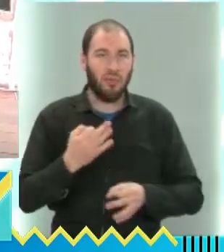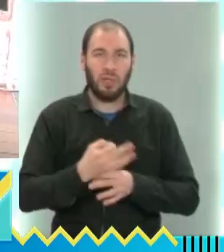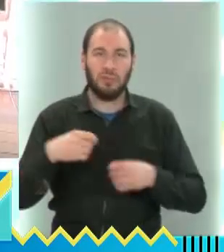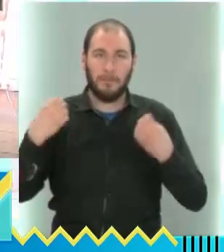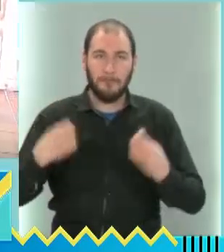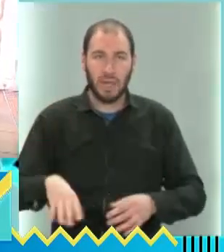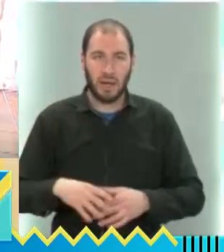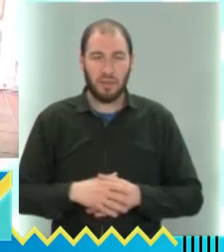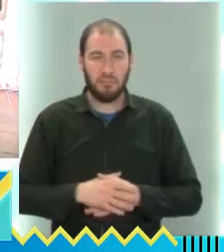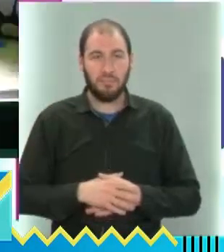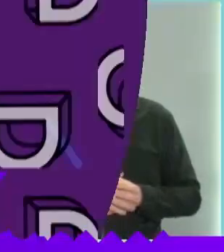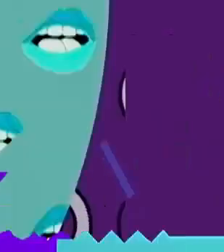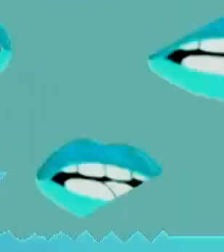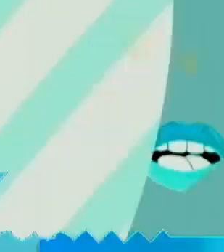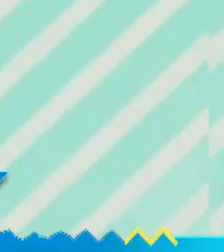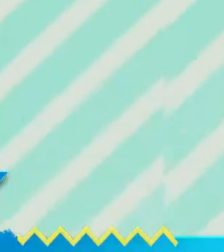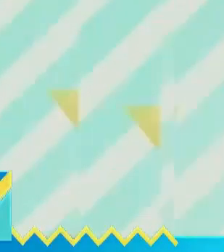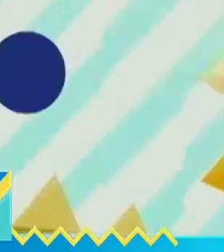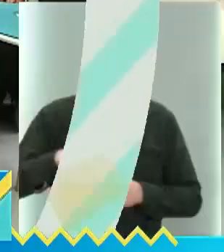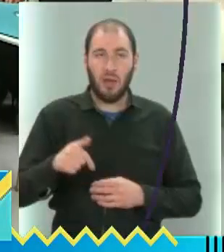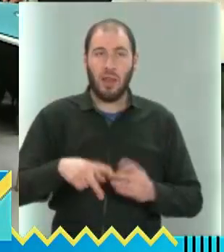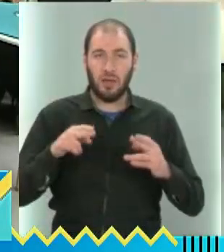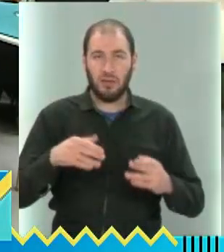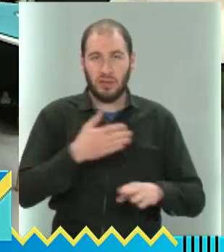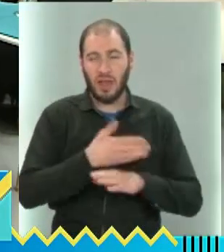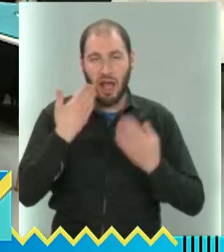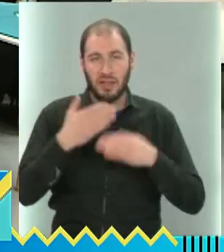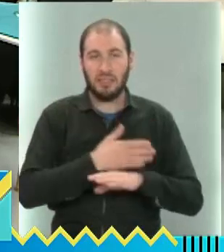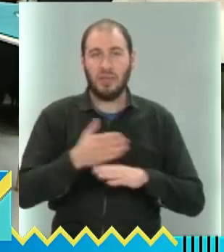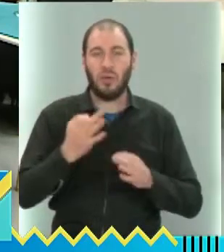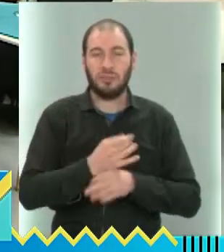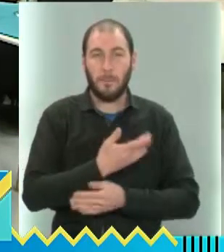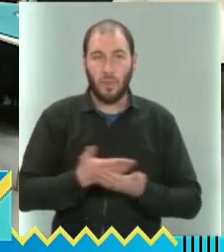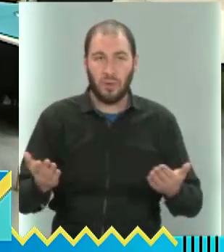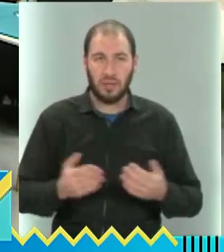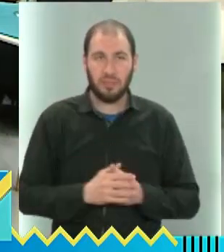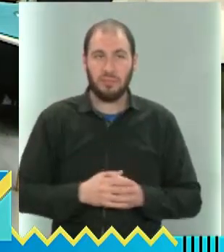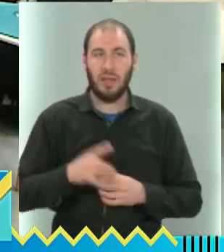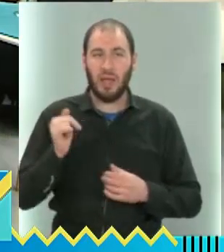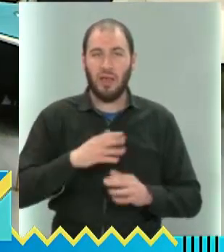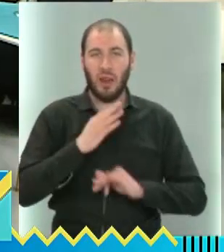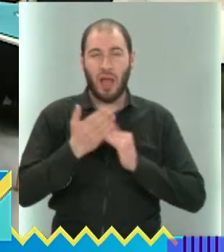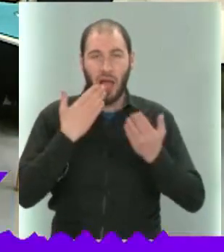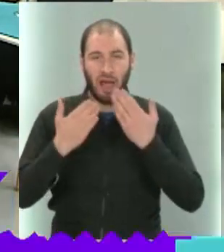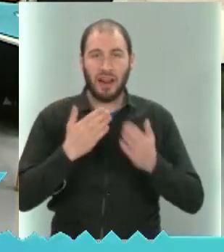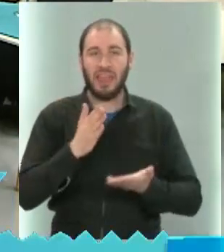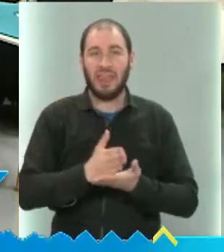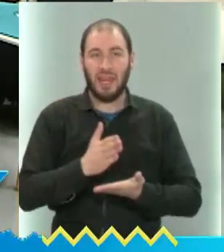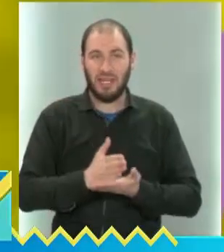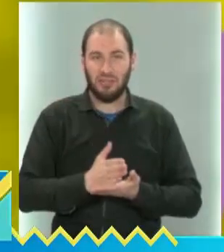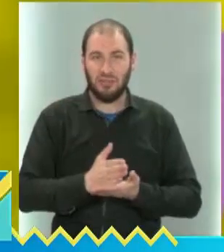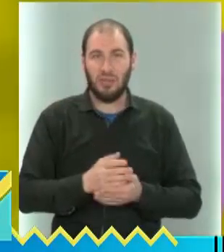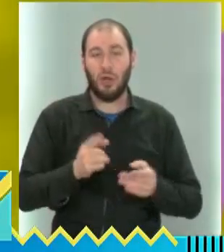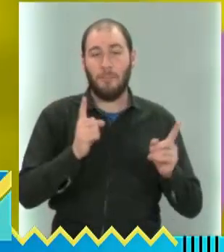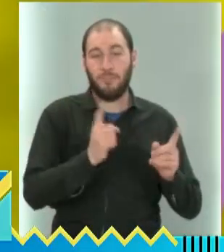educativa. Bien, nos vamos a ir a un corte, vamos a continuar hablando de educación pública, por supuesto, estamos hablando, bueno, de derechos también, tanto